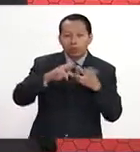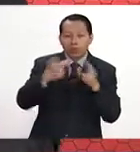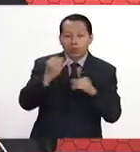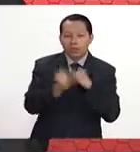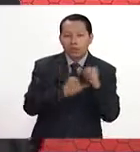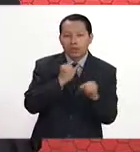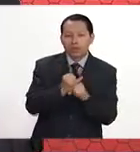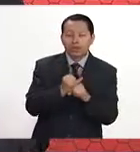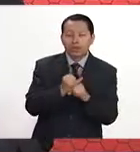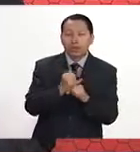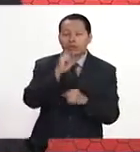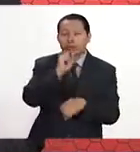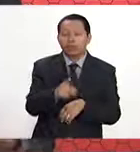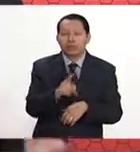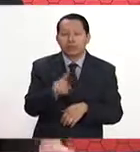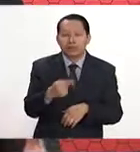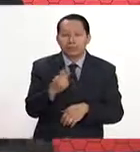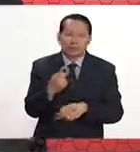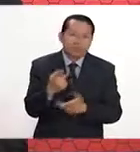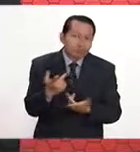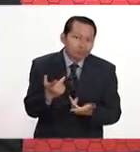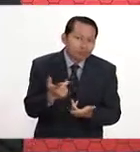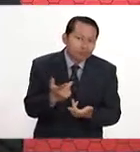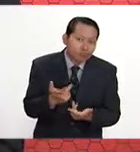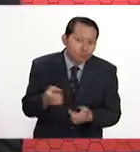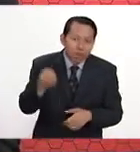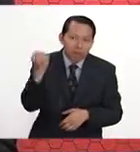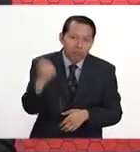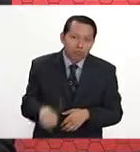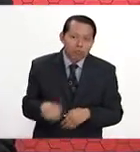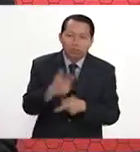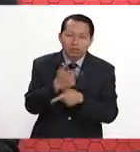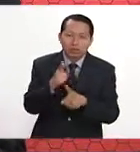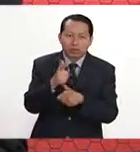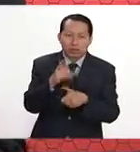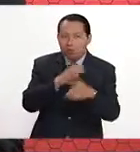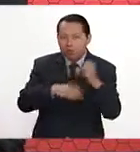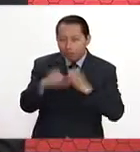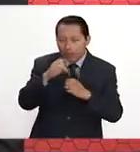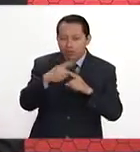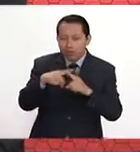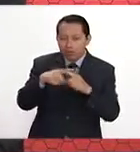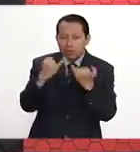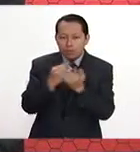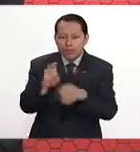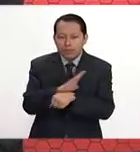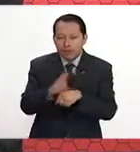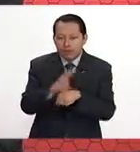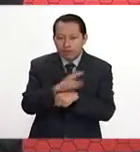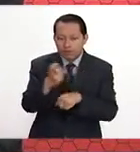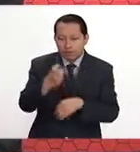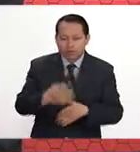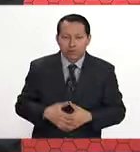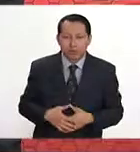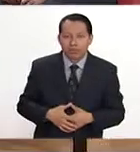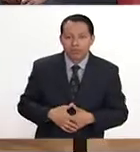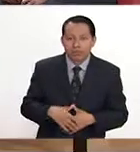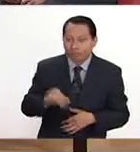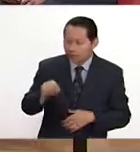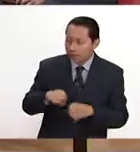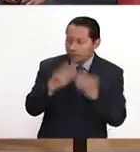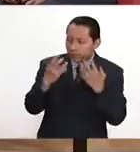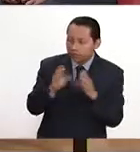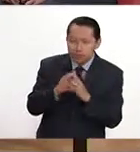internacionales donde es inevitable el libre comercio, donde beneficiaría en un momento a las sociedades. Claro, es